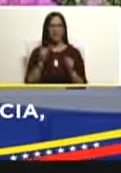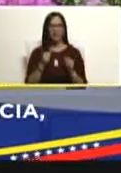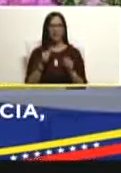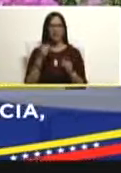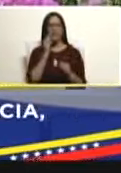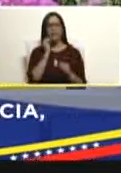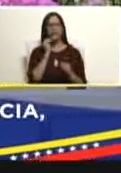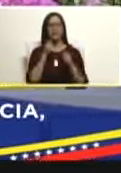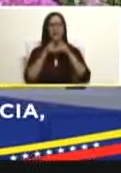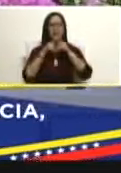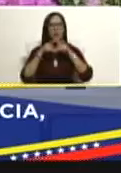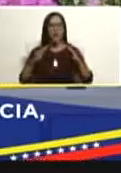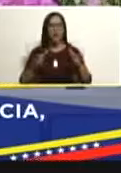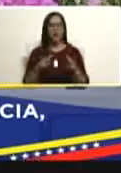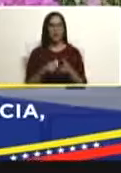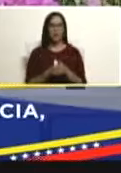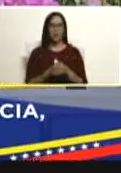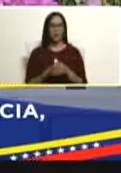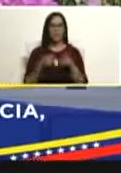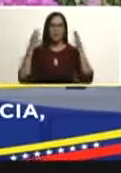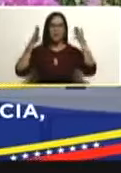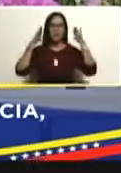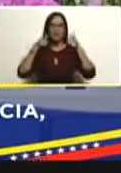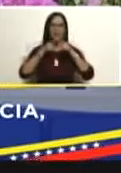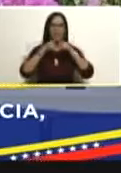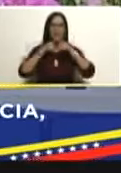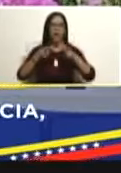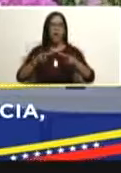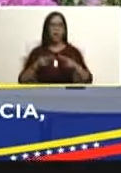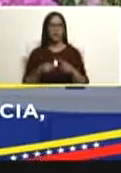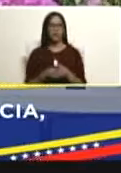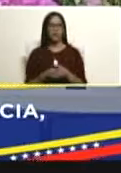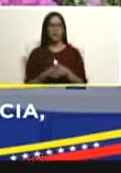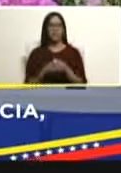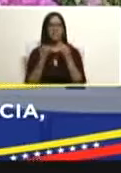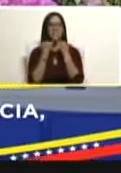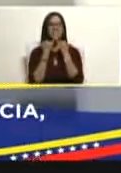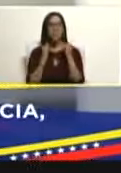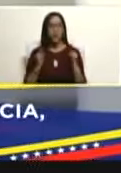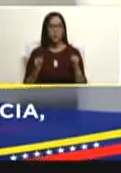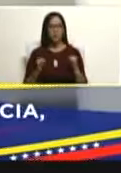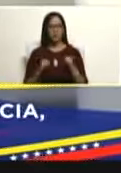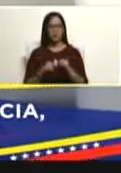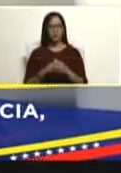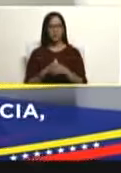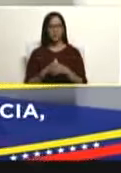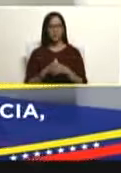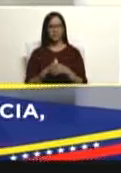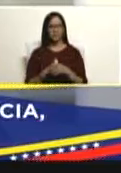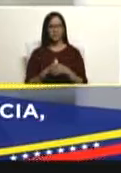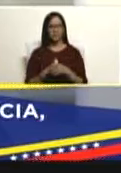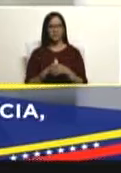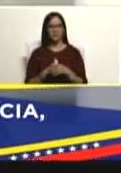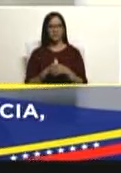lenguaje, mi asesor principal en lenguaje, en idioma, mejor dicho, ¿ah?